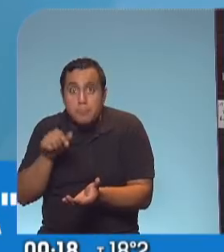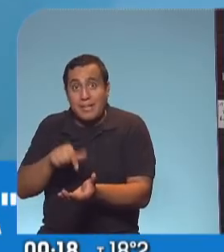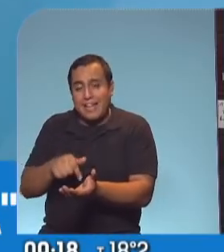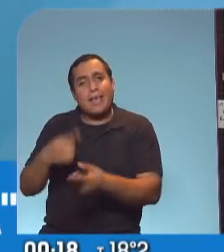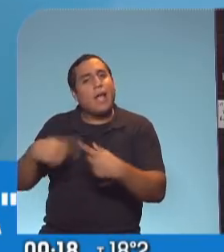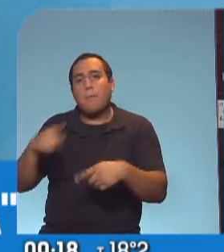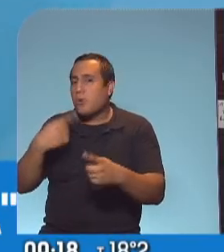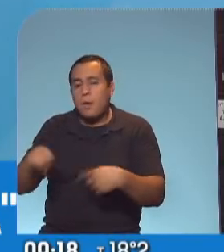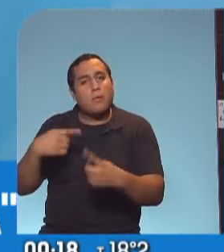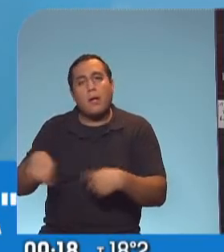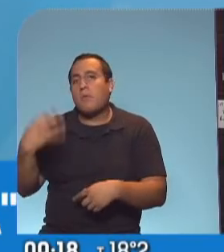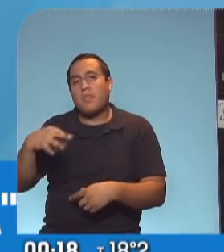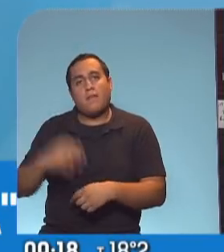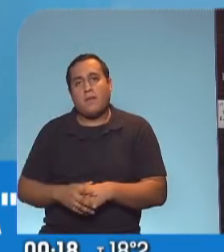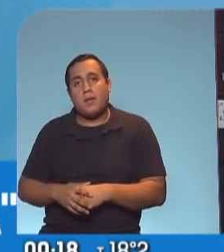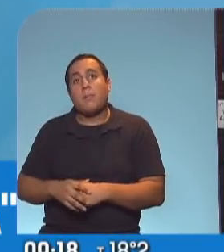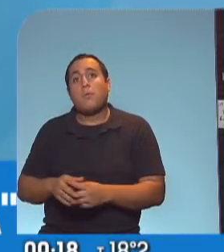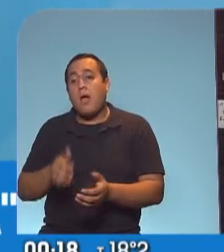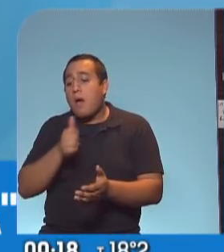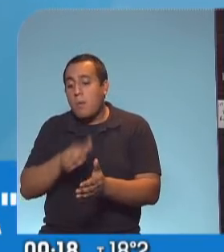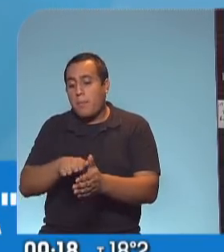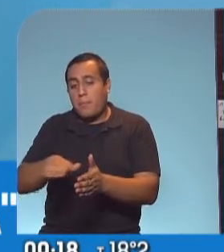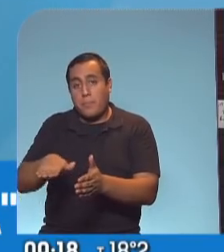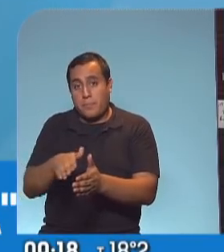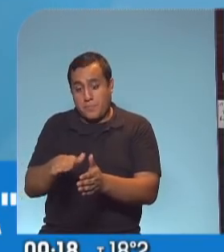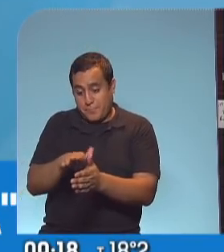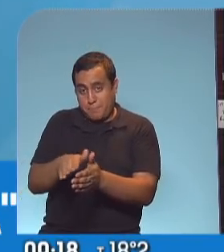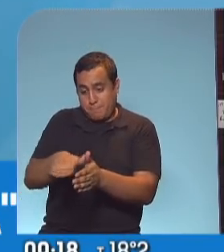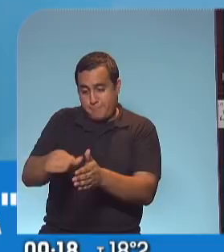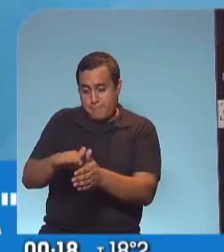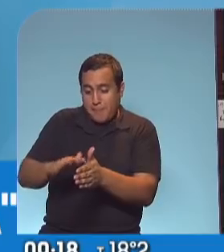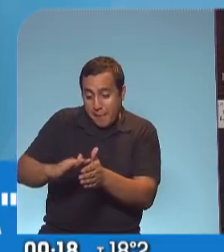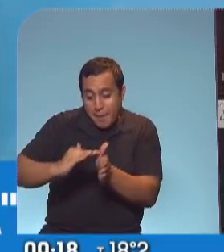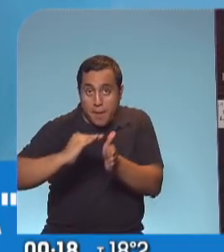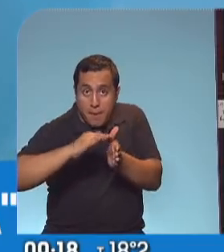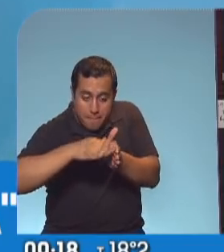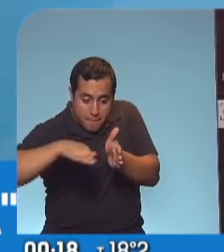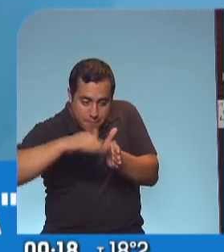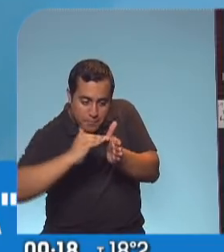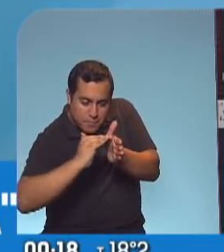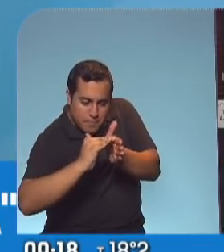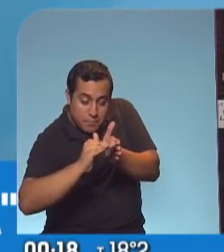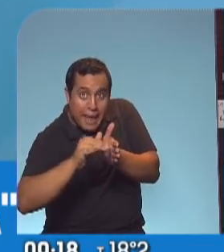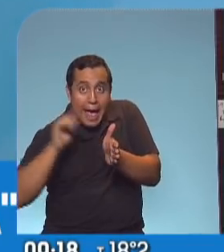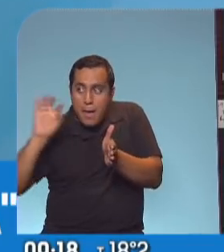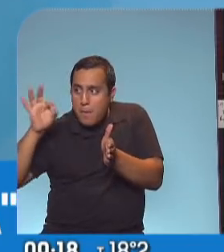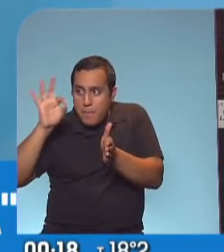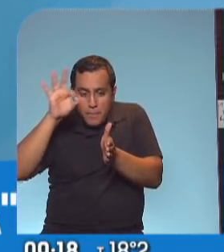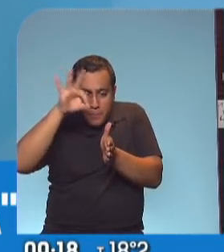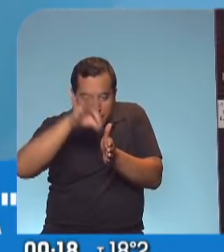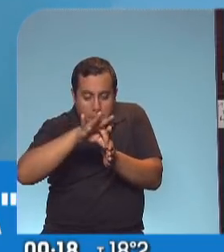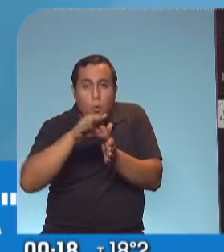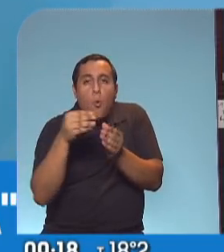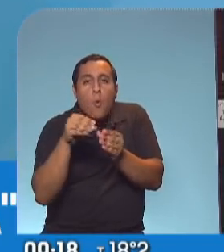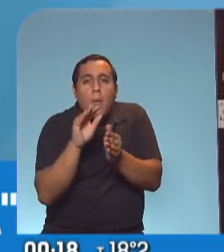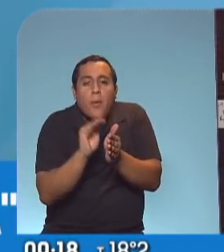en la orilla. Necesita el nivel del agua y el borde. Allí es donde deposita los huevos. Tengamos en cuenta que una hembra adulta en su